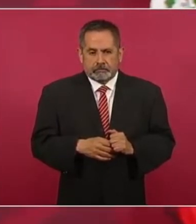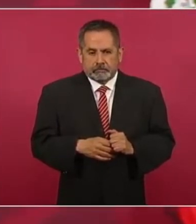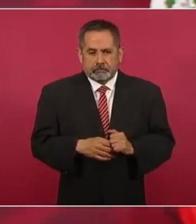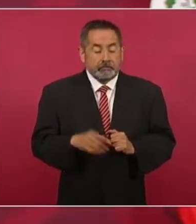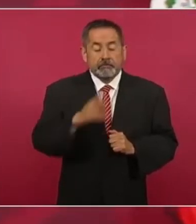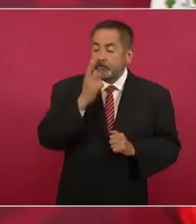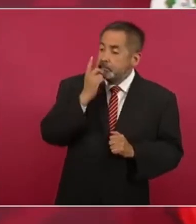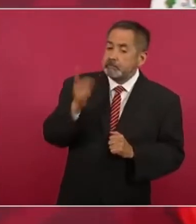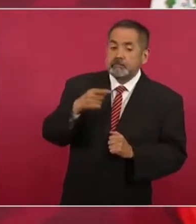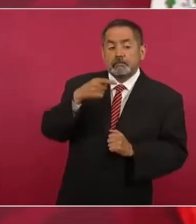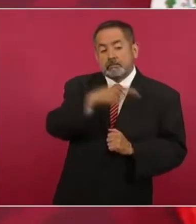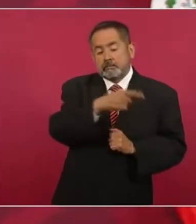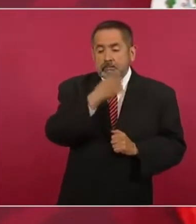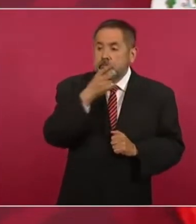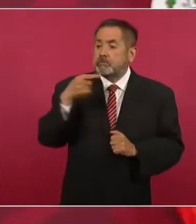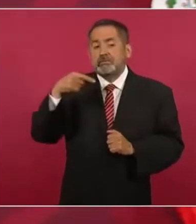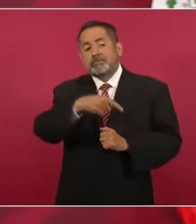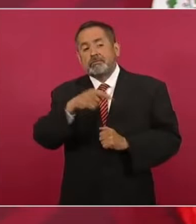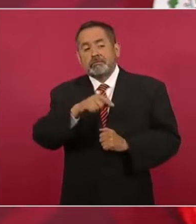el aeropuerto,